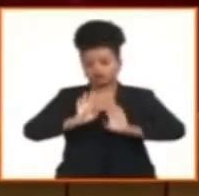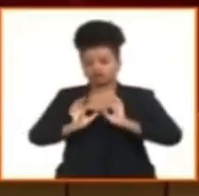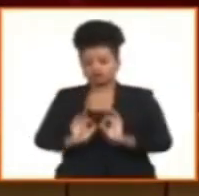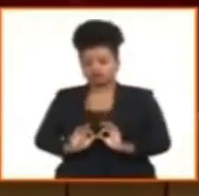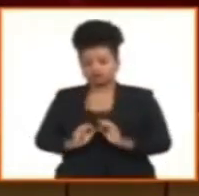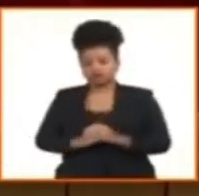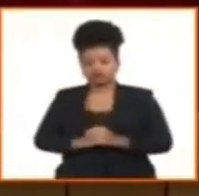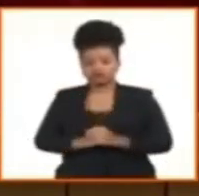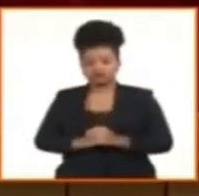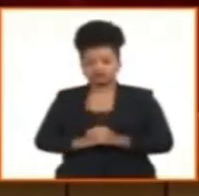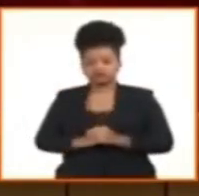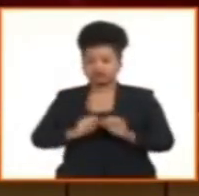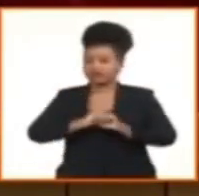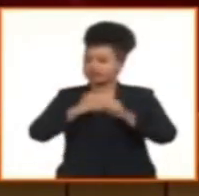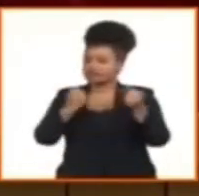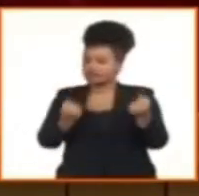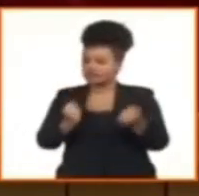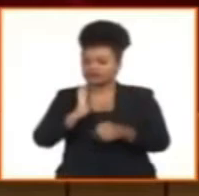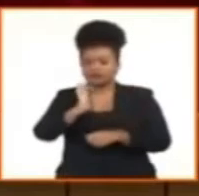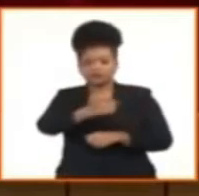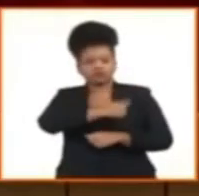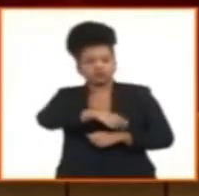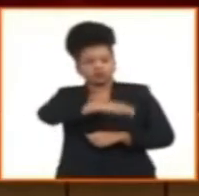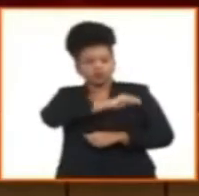antiimperialismo. Desde el derecho defendemos lo justo.